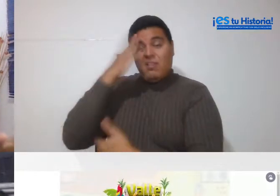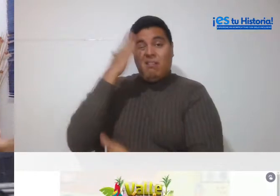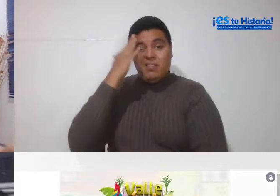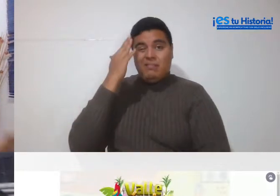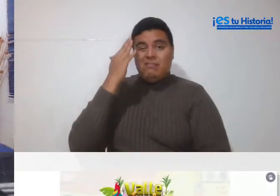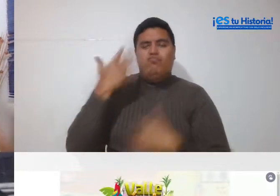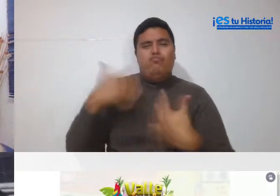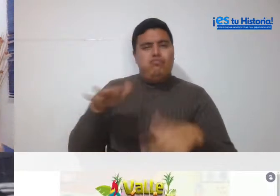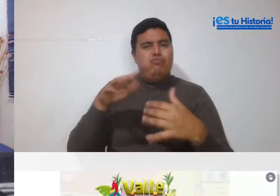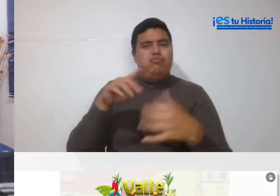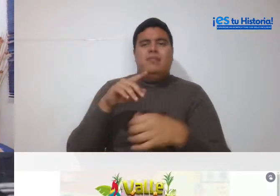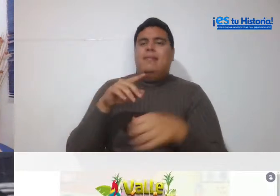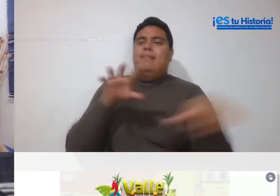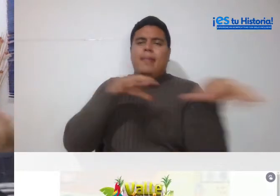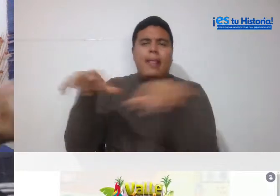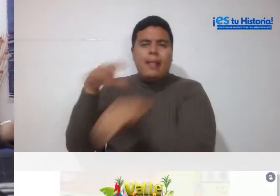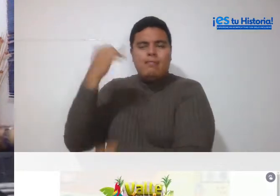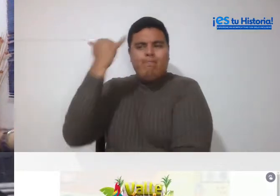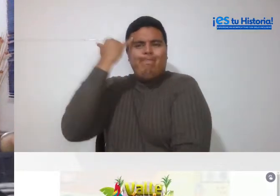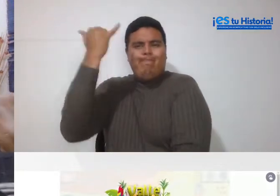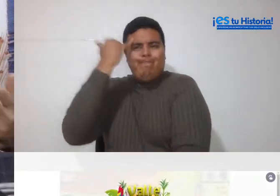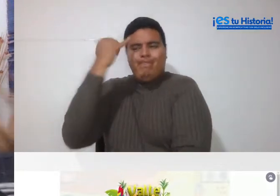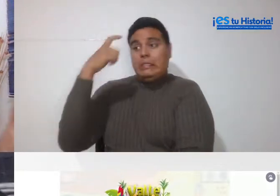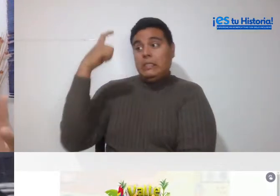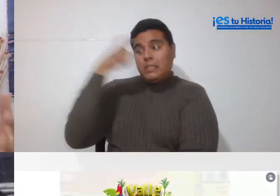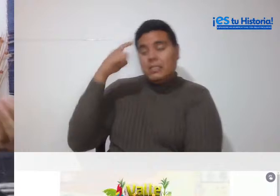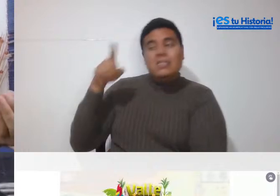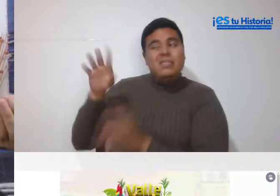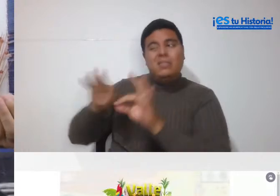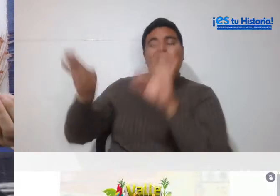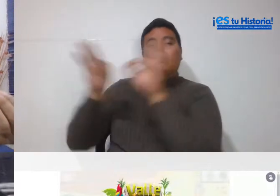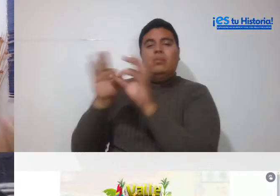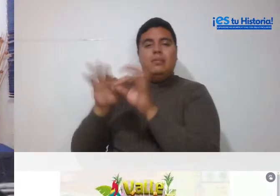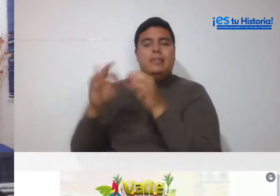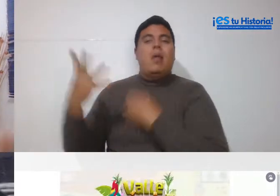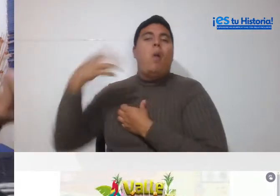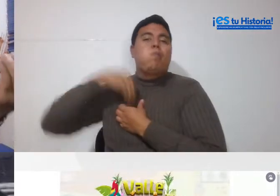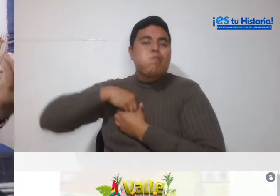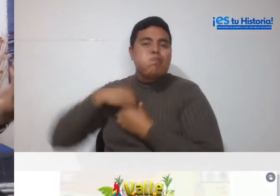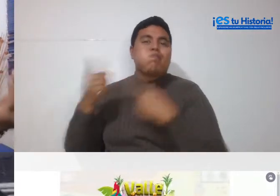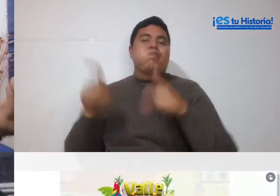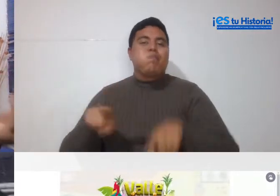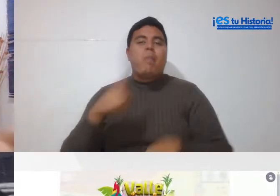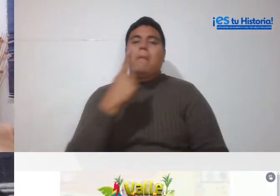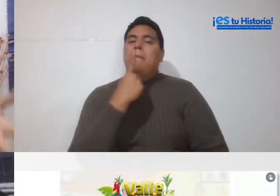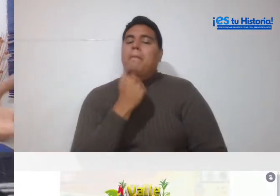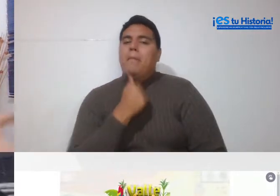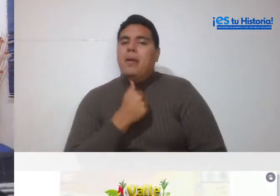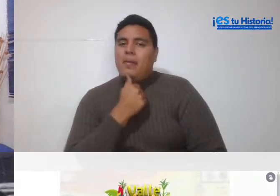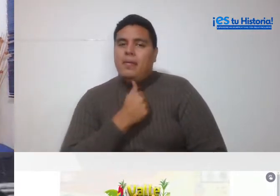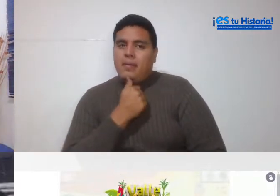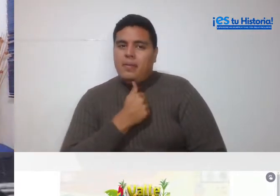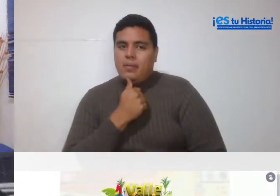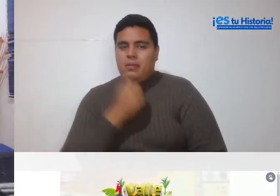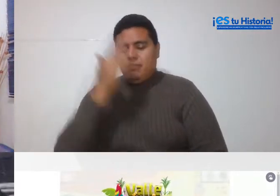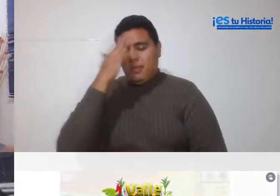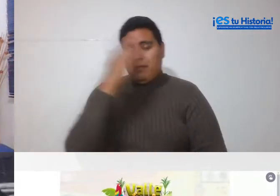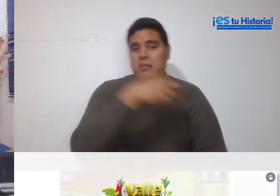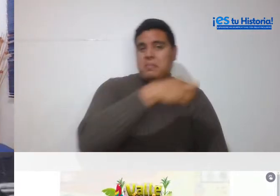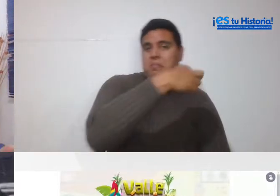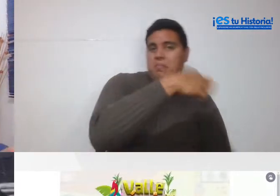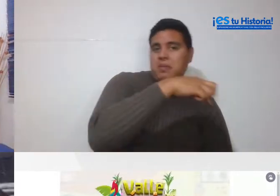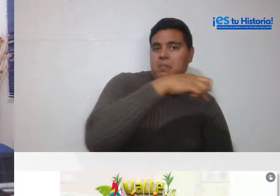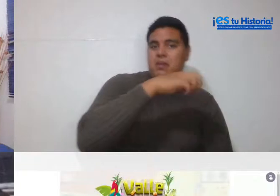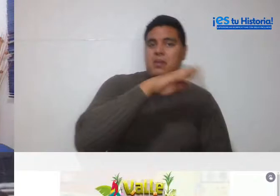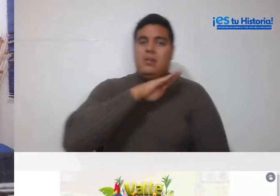para ser docente y más de la parte de tecnología y también la paciencia porque a estudiantes de primaria, secundaria, no importa